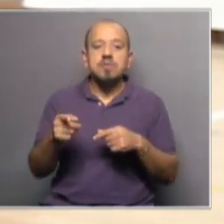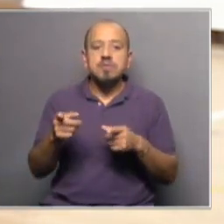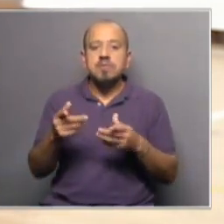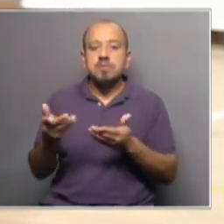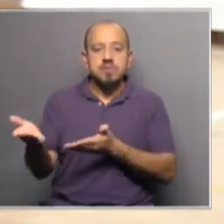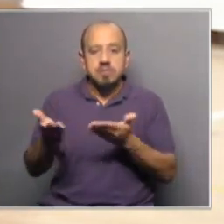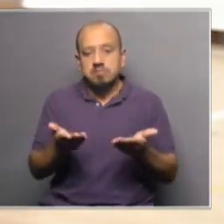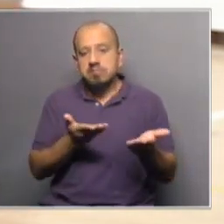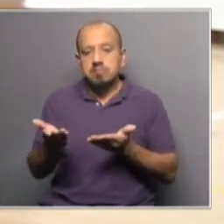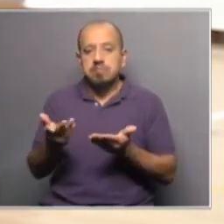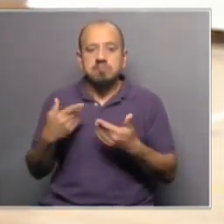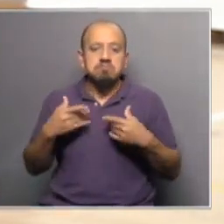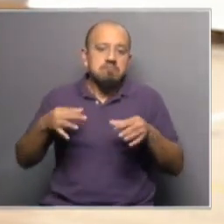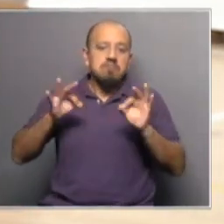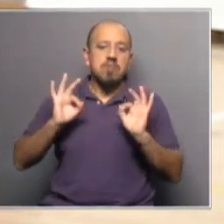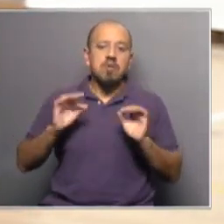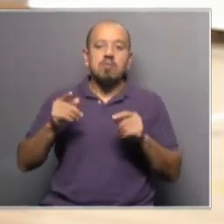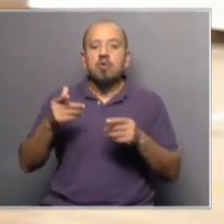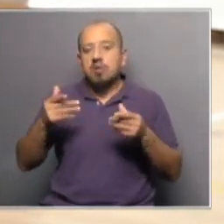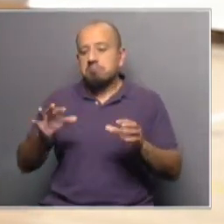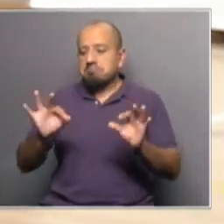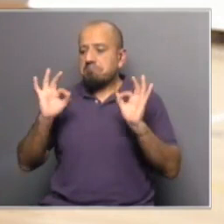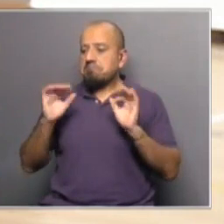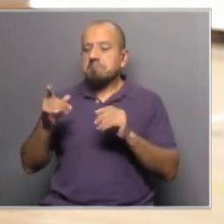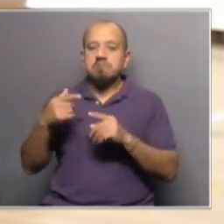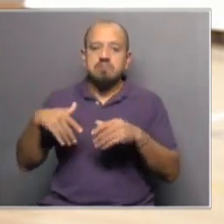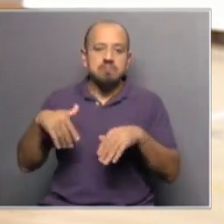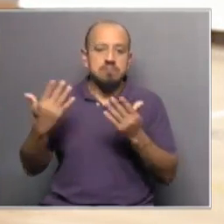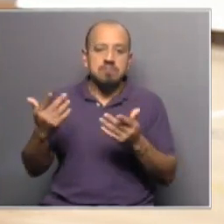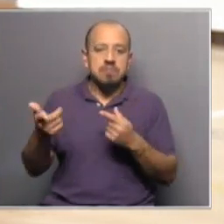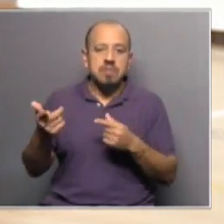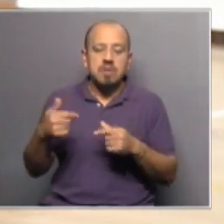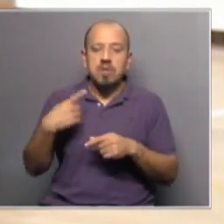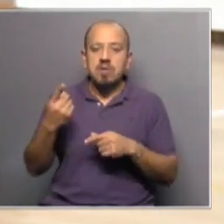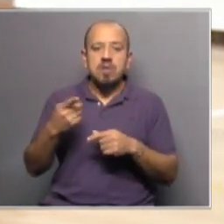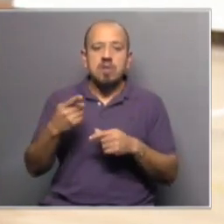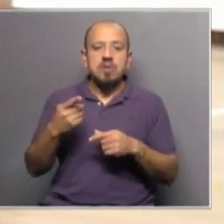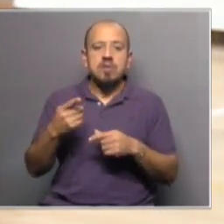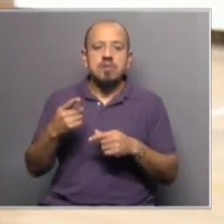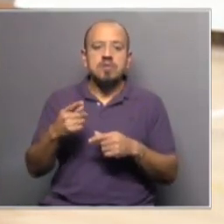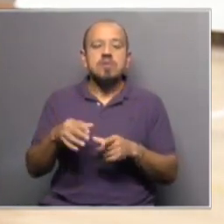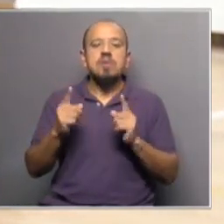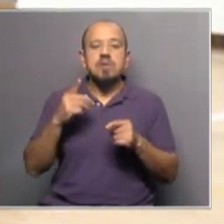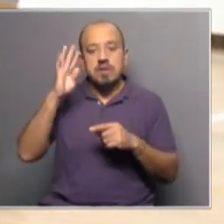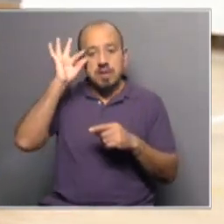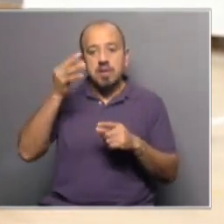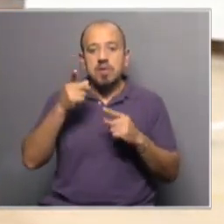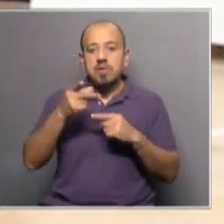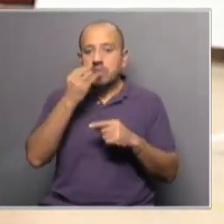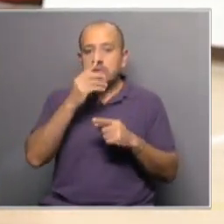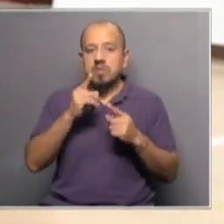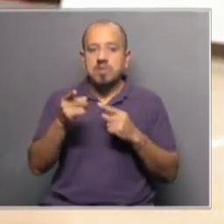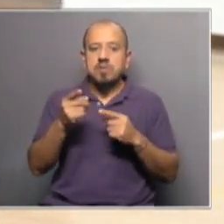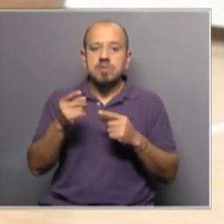bien recibidas, ellas se sienten cómodas, son parte del club como cualquier otra categoría. Y creo que también está bueno de parte del